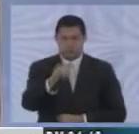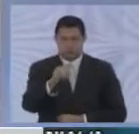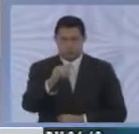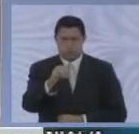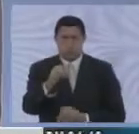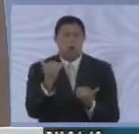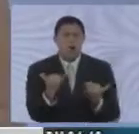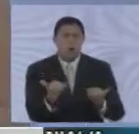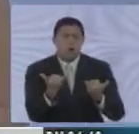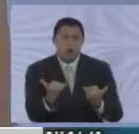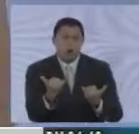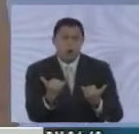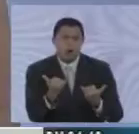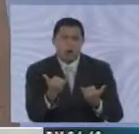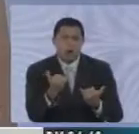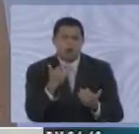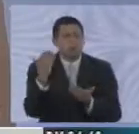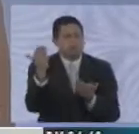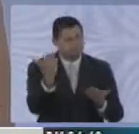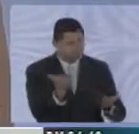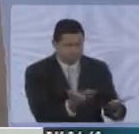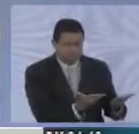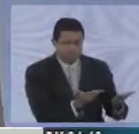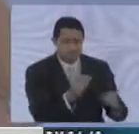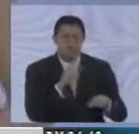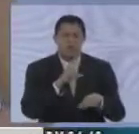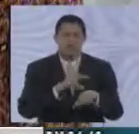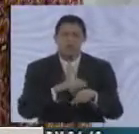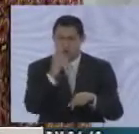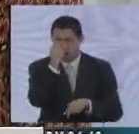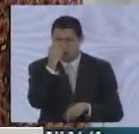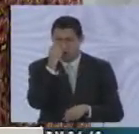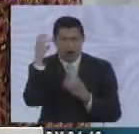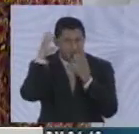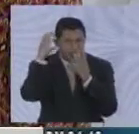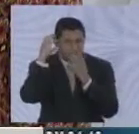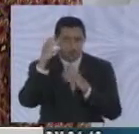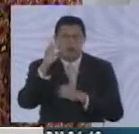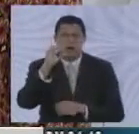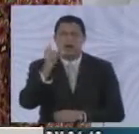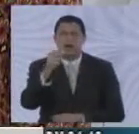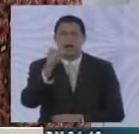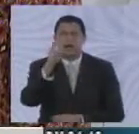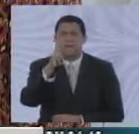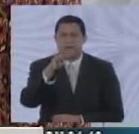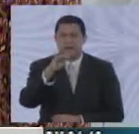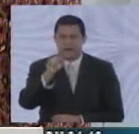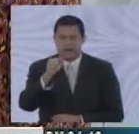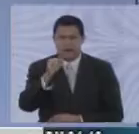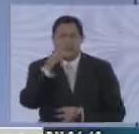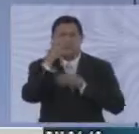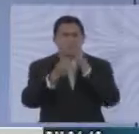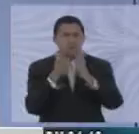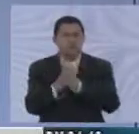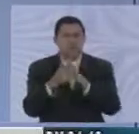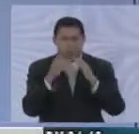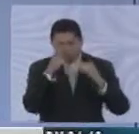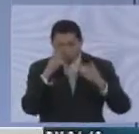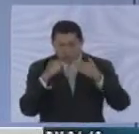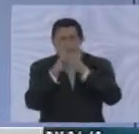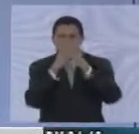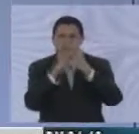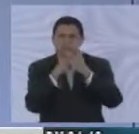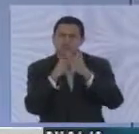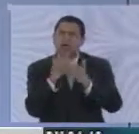noticiasalud@globovision.com. En este segmento le damos la bienvenida a la otorrino Gabriela Ibedaca. La tarde de hoy estaremos hablando de la obstrucción